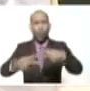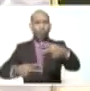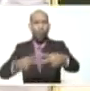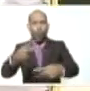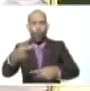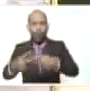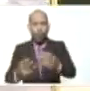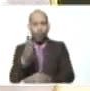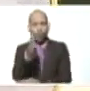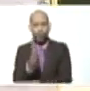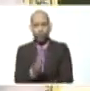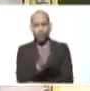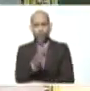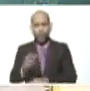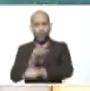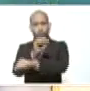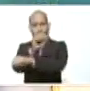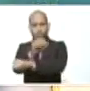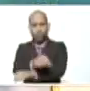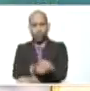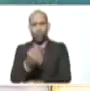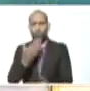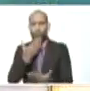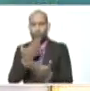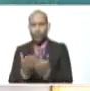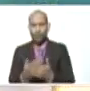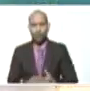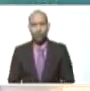de beatificación. Muchas gracias.